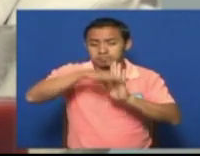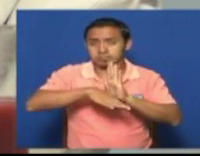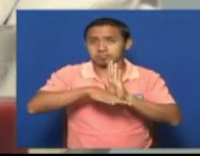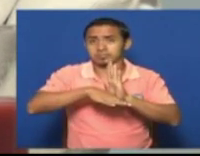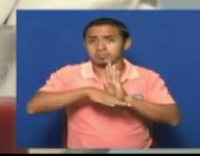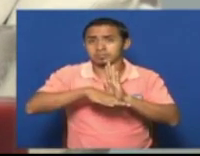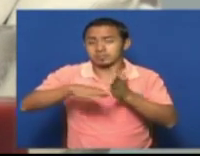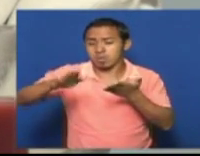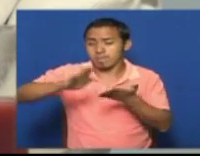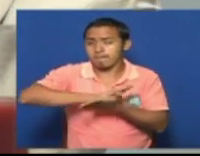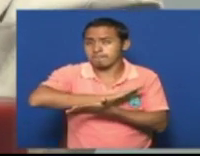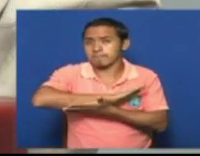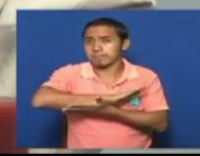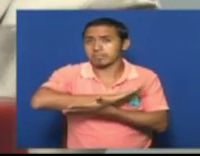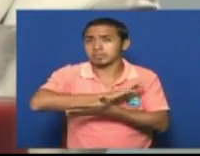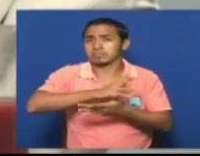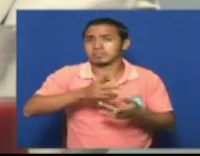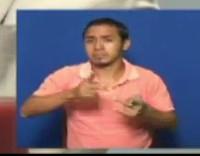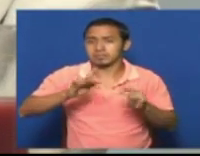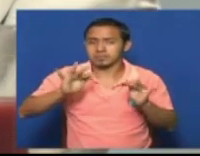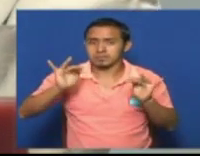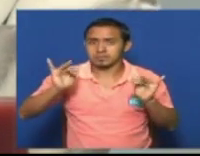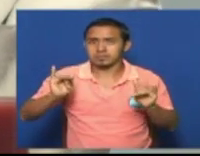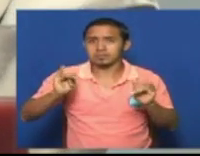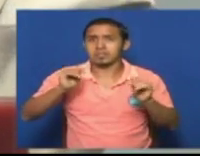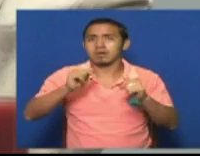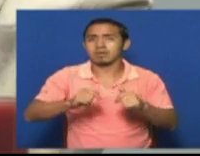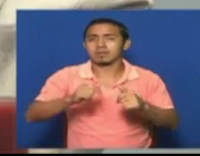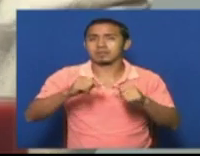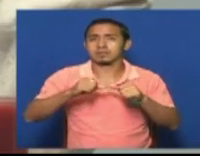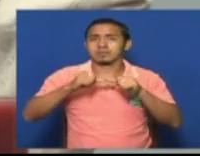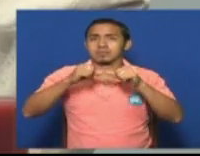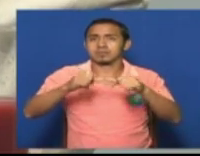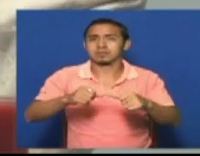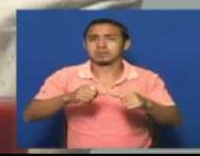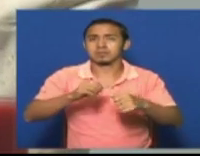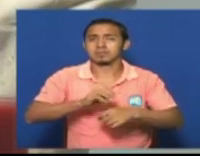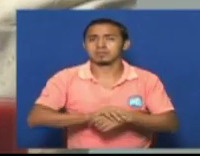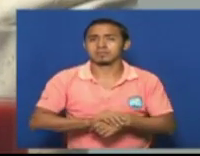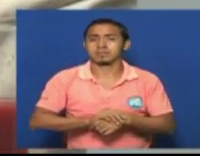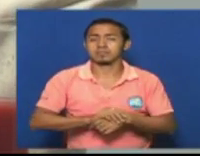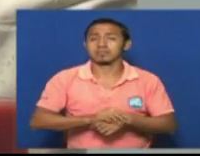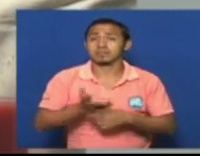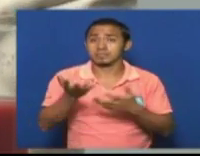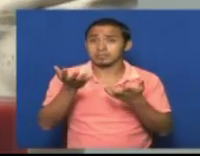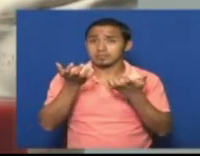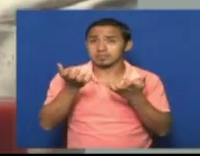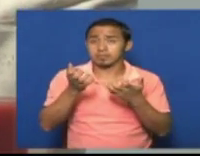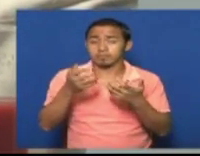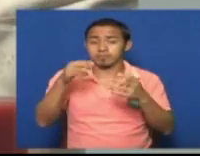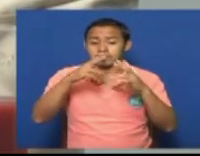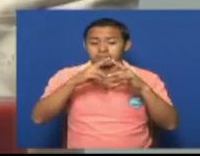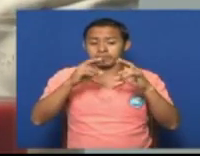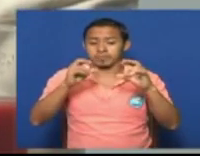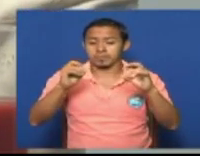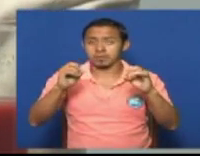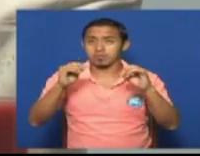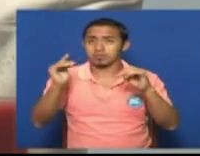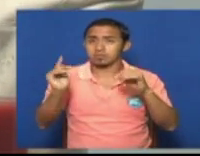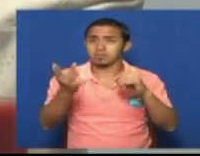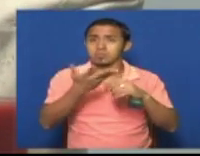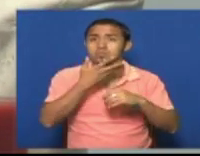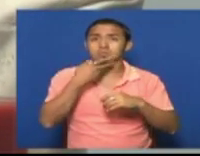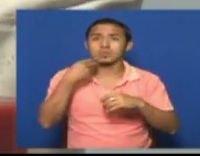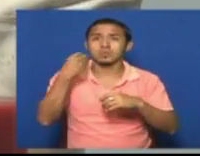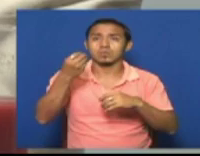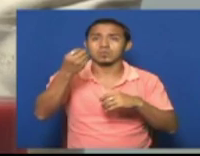fenómeno delictivo en adolescente y ya lo logramos ahora el siguiente paso es lograr que en nicaragua todos los